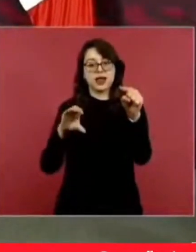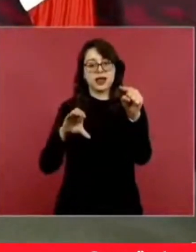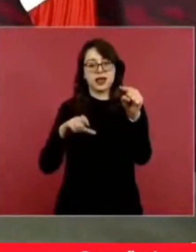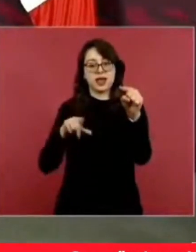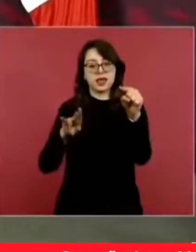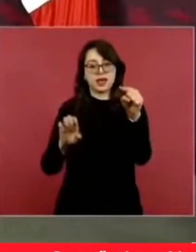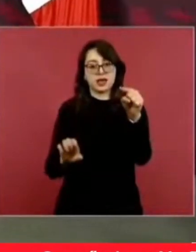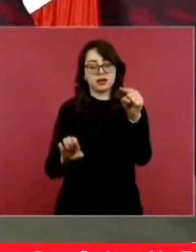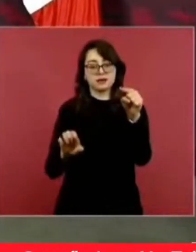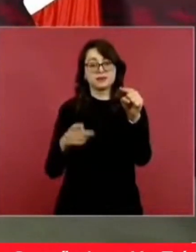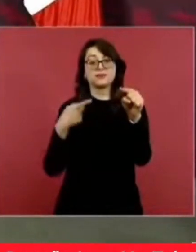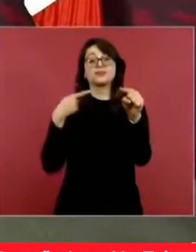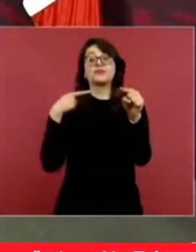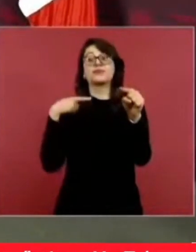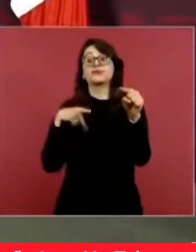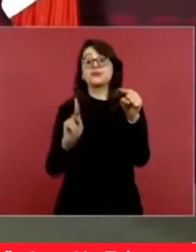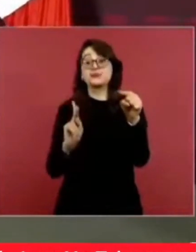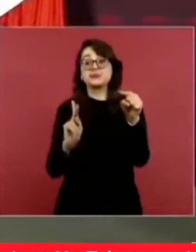nos falta pasar nada más